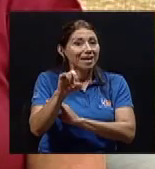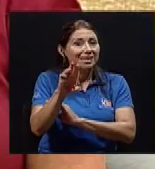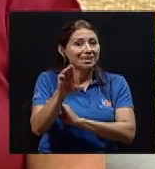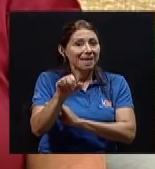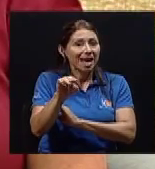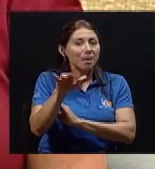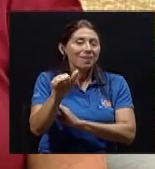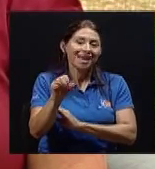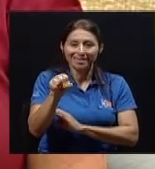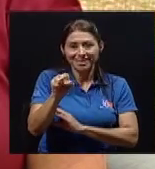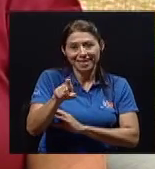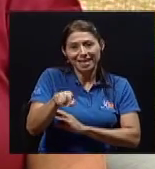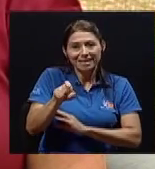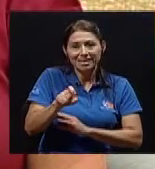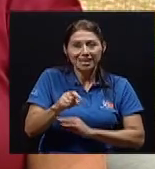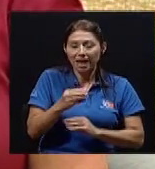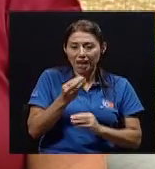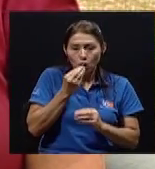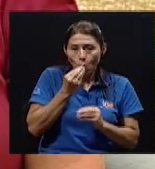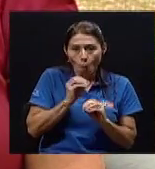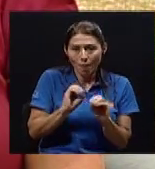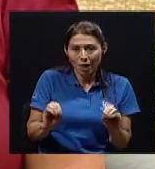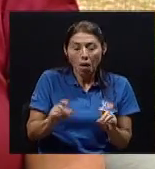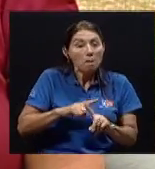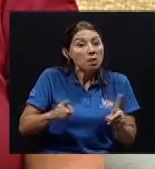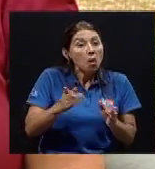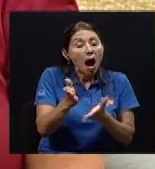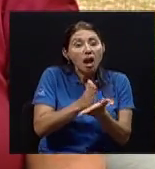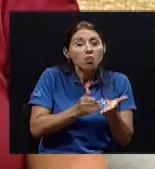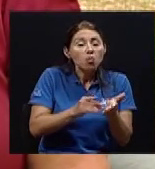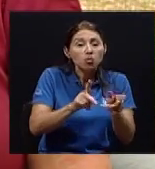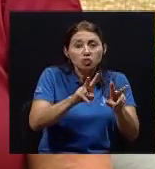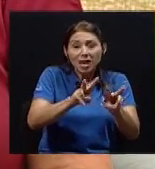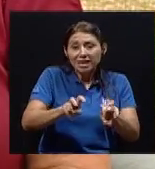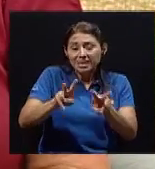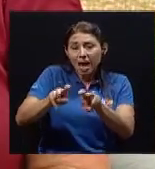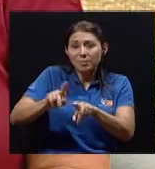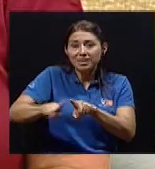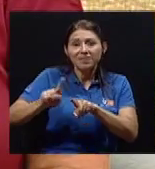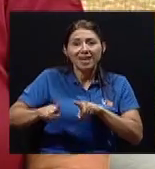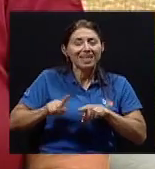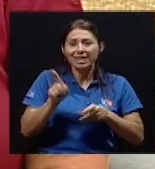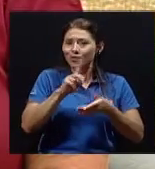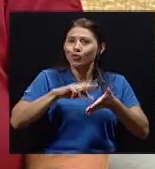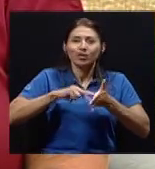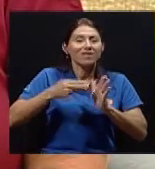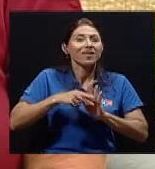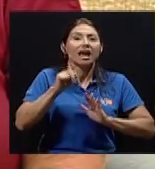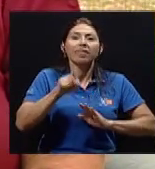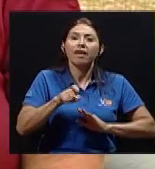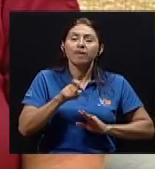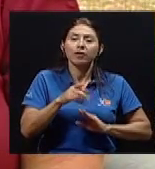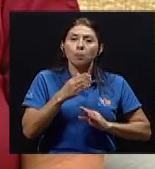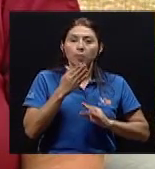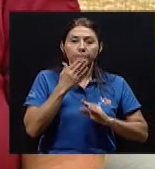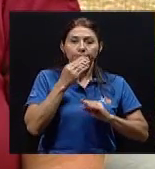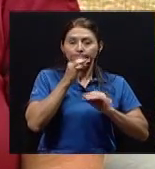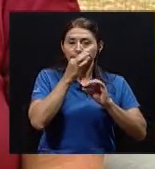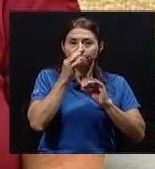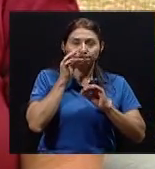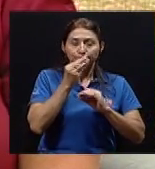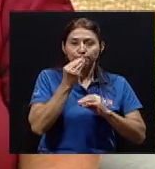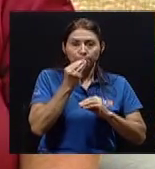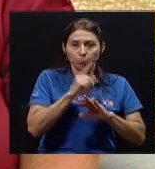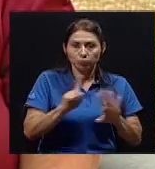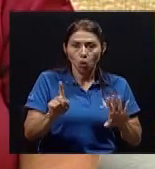no tiene que tener un ayuno estricto. Lo que pasa es que en microbiología, con una muestra de sangre,